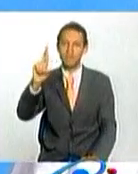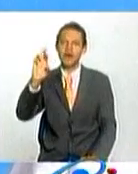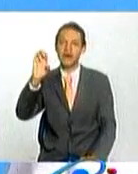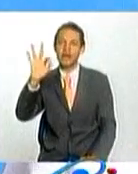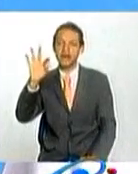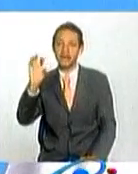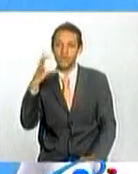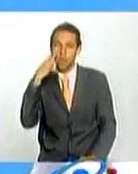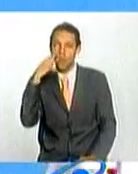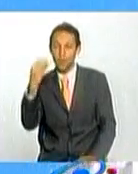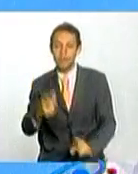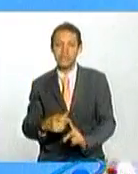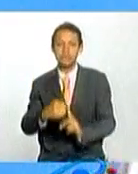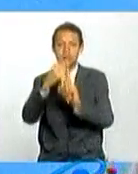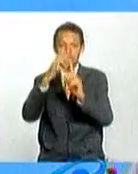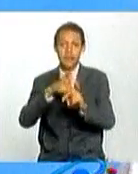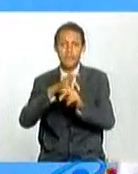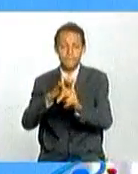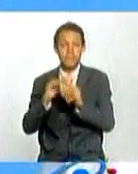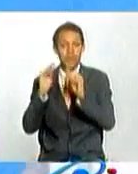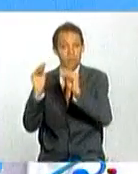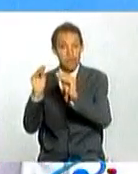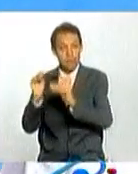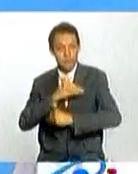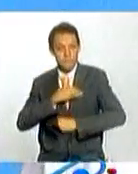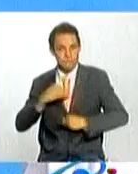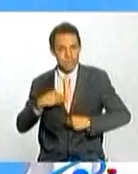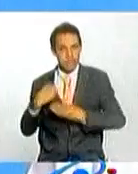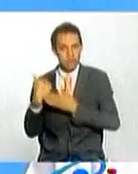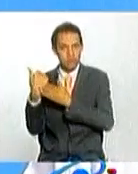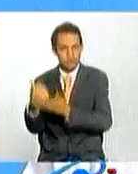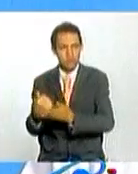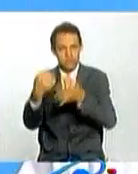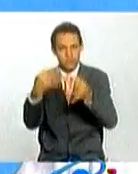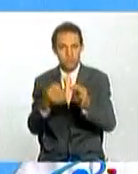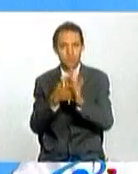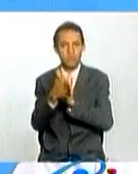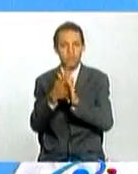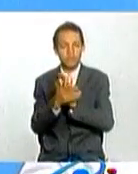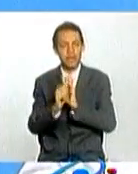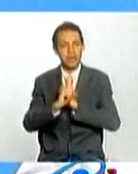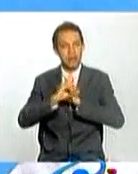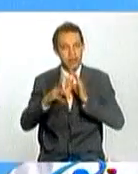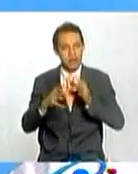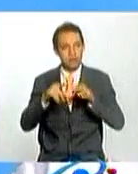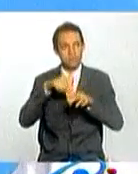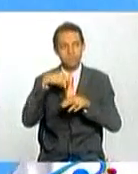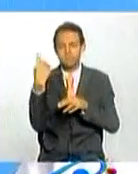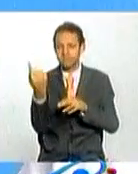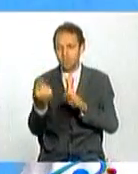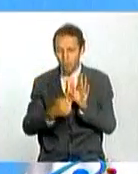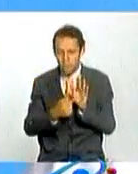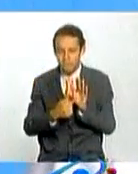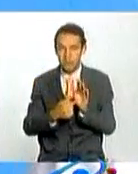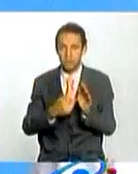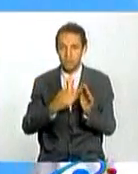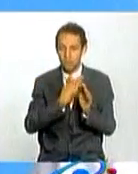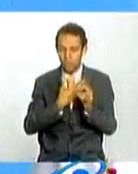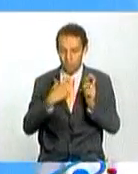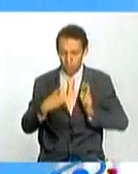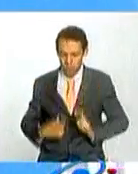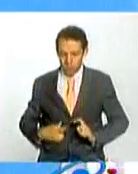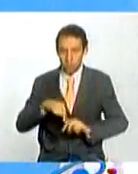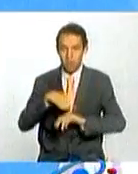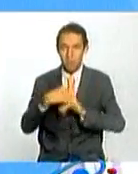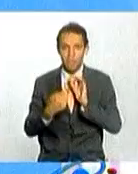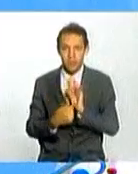es especialista en medicina de familia, y él nos va a hacer un recorrido del cuerpo humano, lo que hacemos nosotros